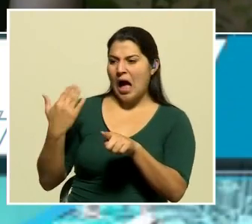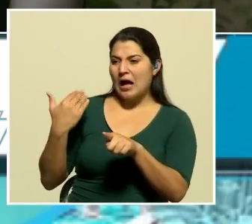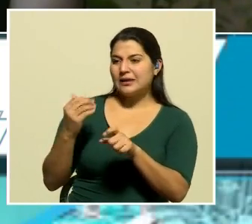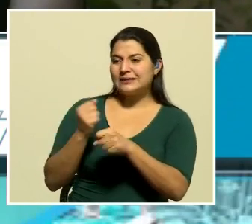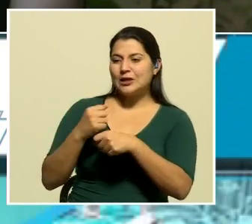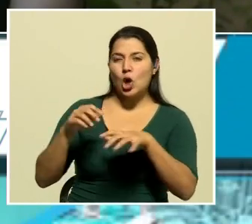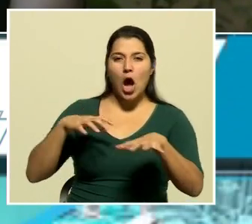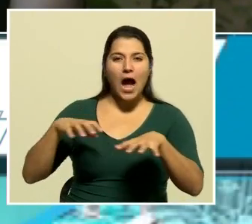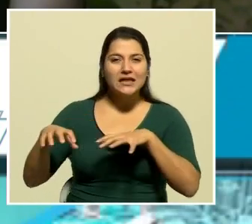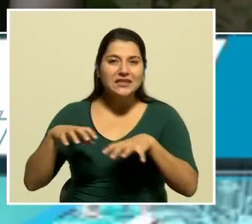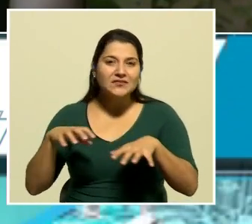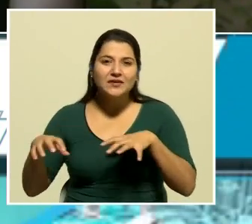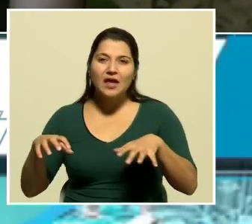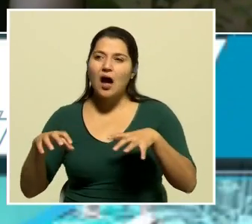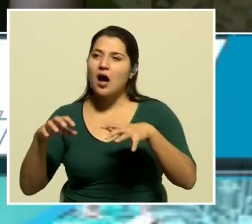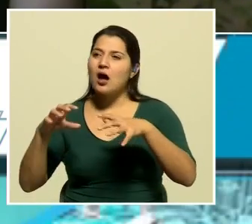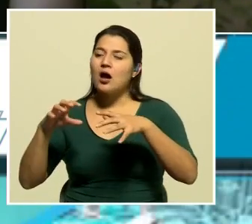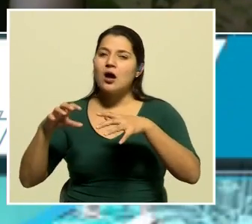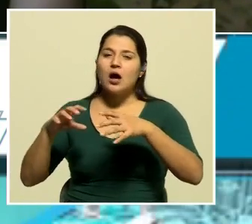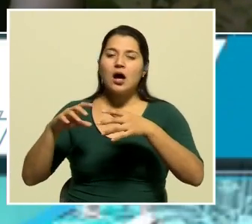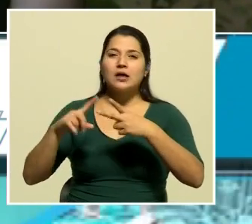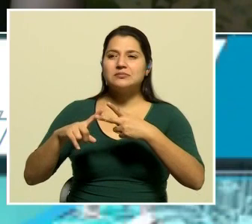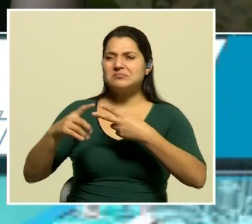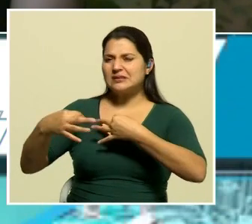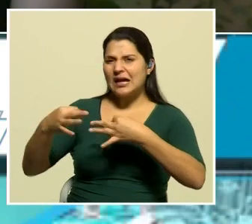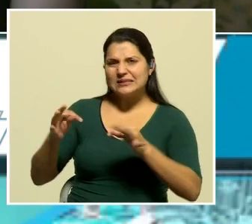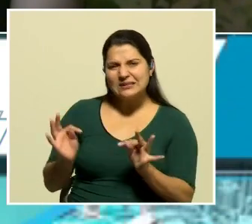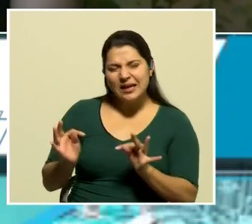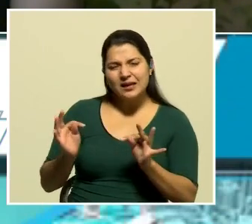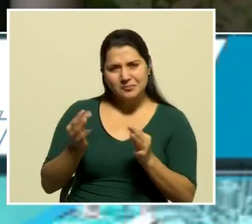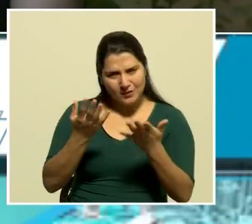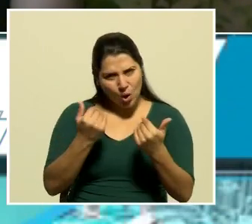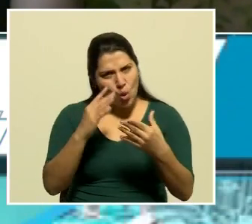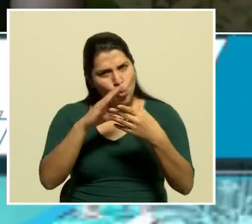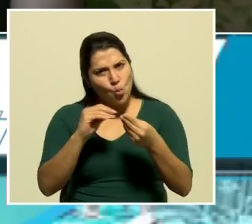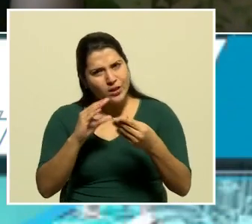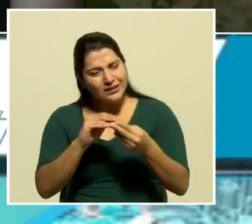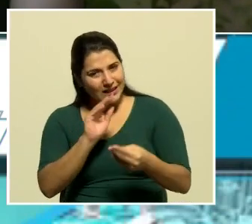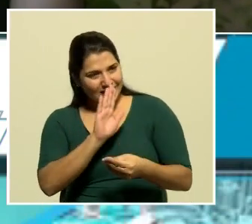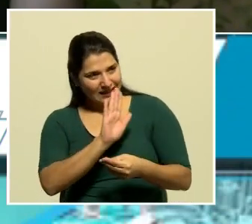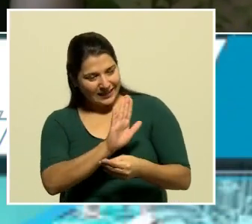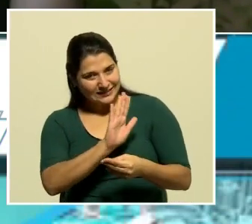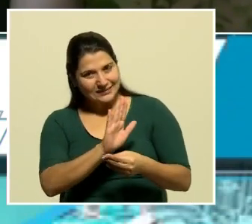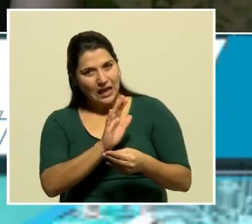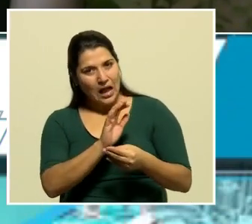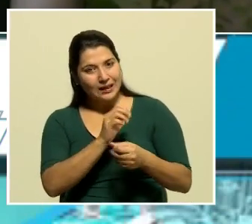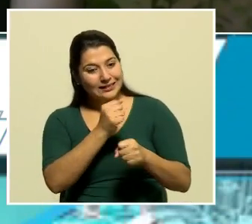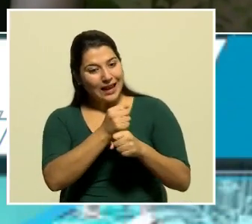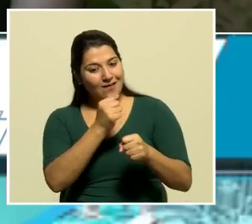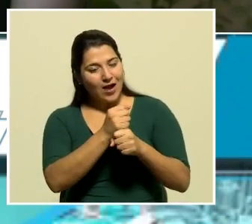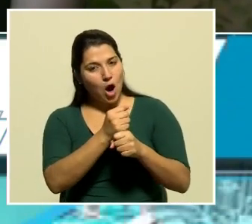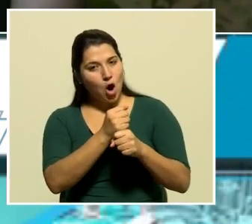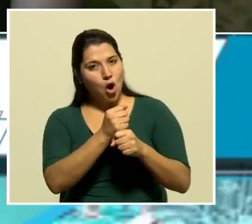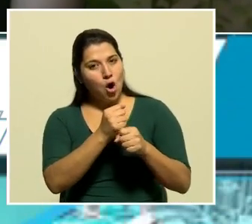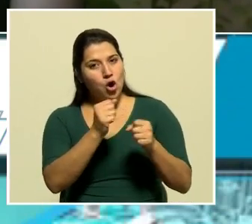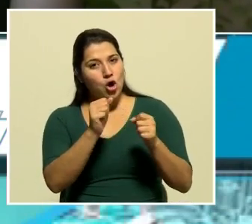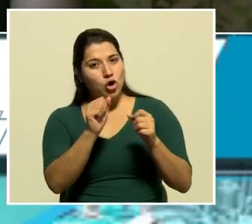recital, hacen talleres, etc. Háblanos un poco de esta tarea comunal que